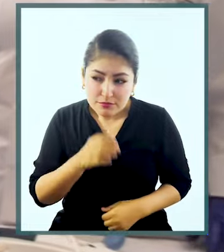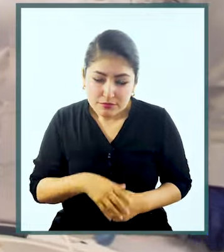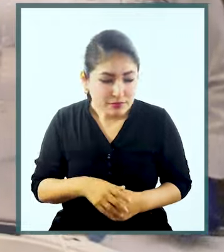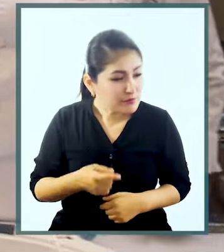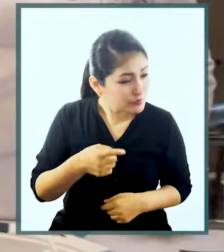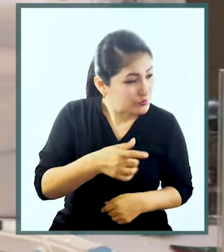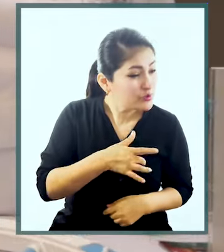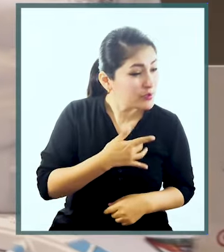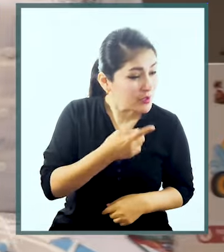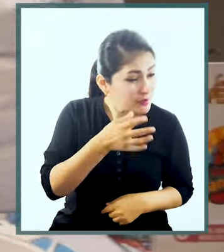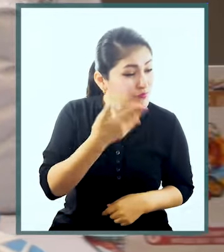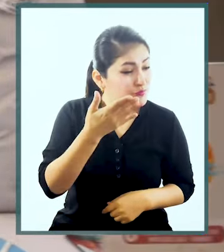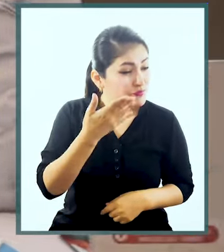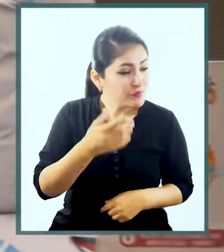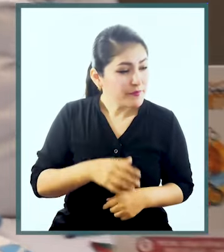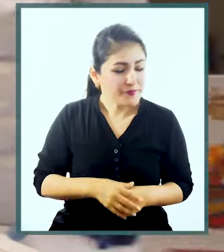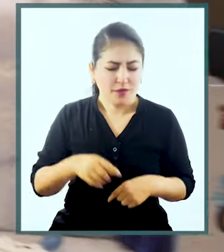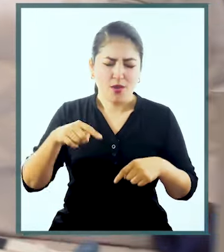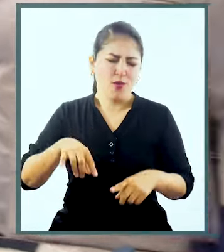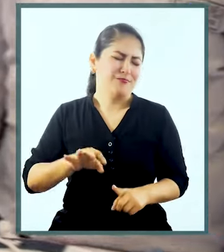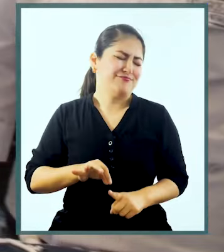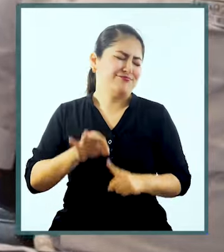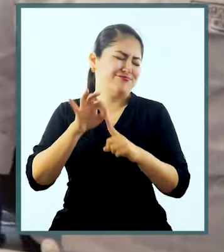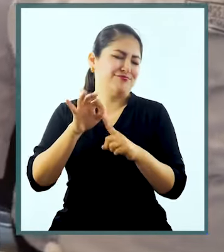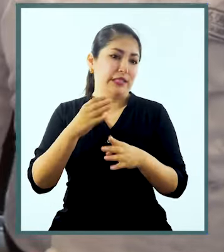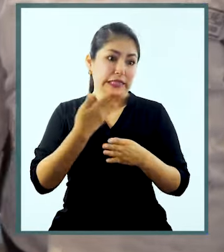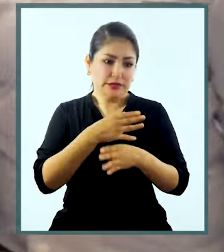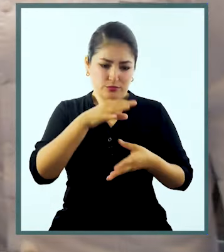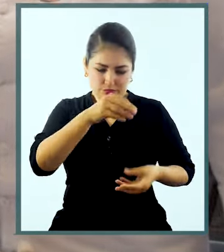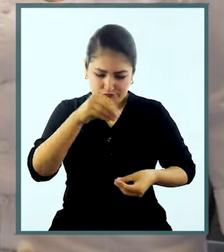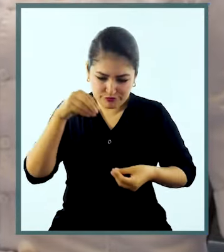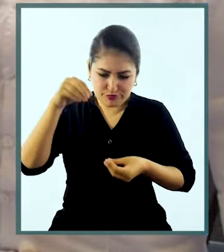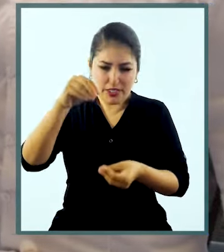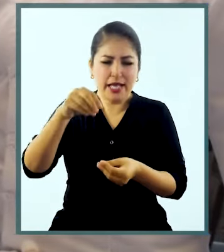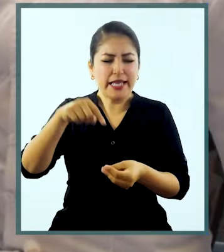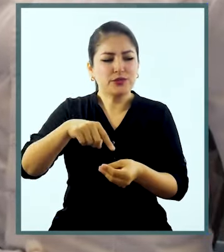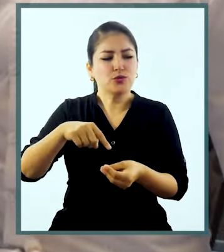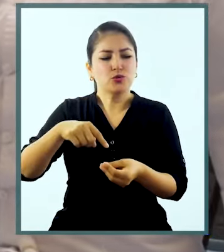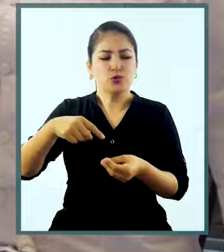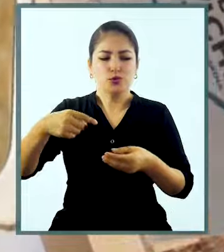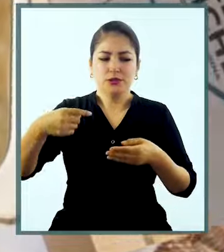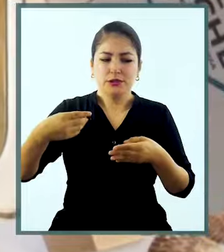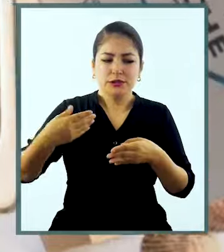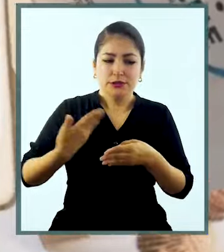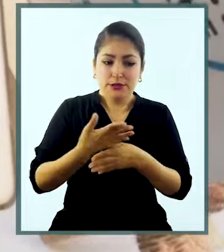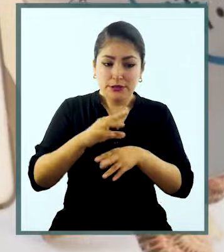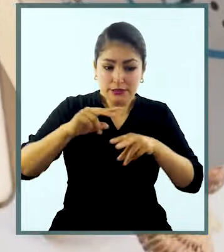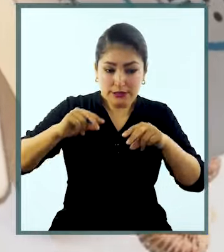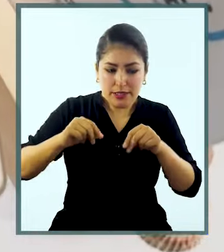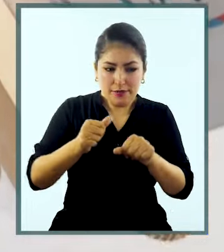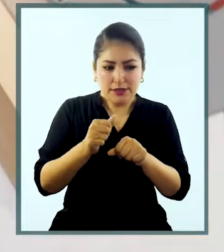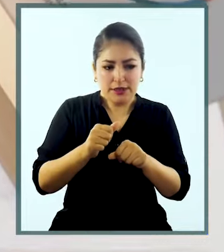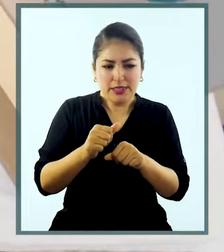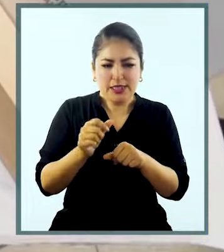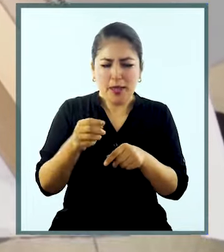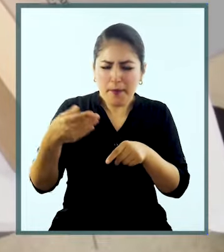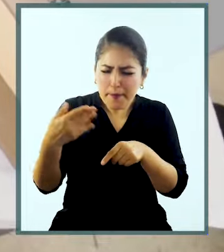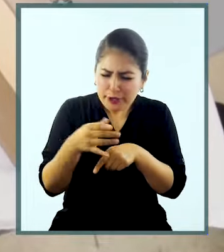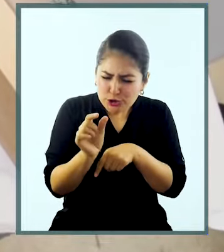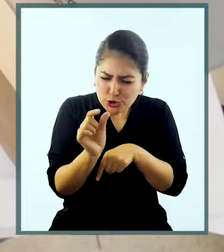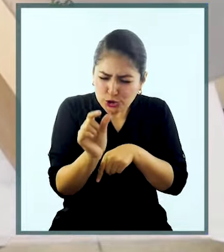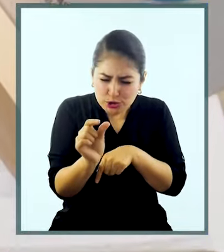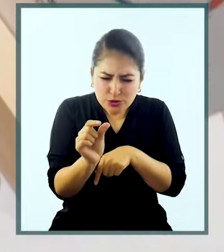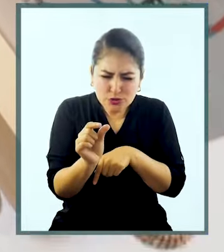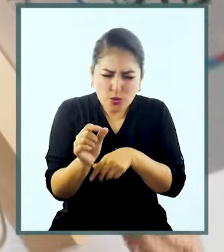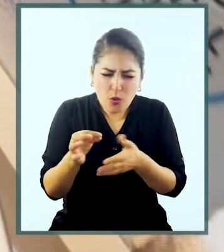Riquísimo. Hoy día les hemos traído algo especial de Chimbote. Este es el ceviche de anchoveta. Tiene, bueno, aparte de los nutrientes